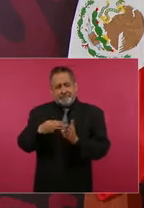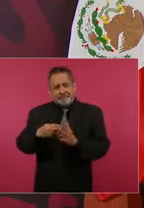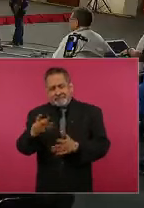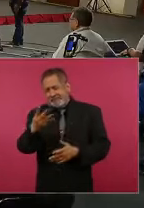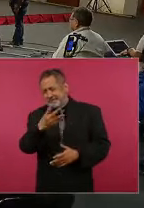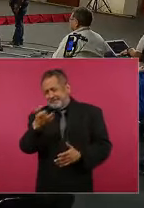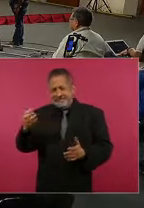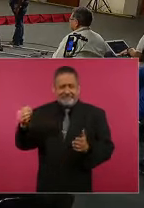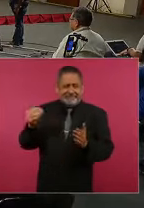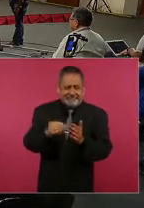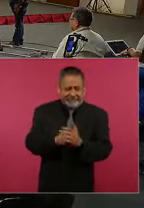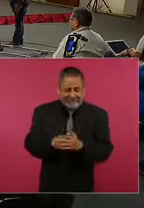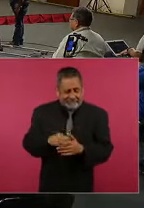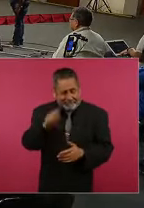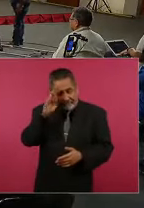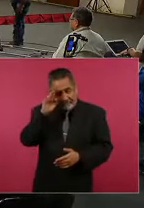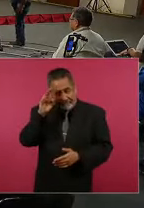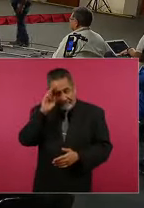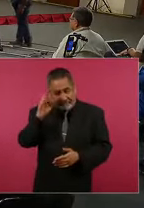3,400,000 barriles,